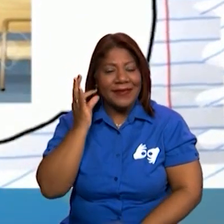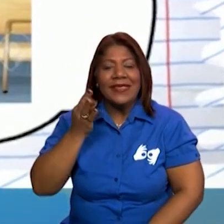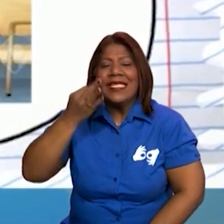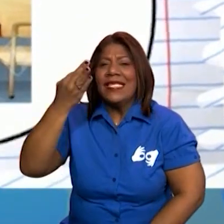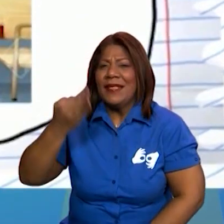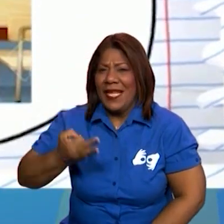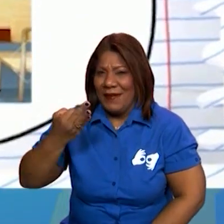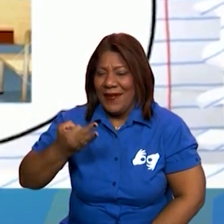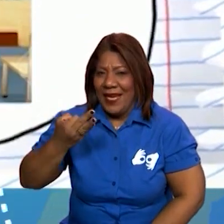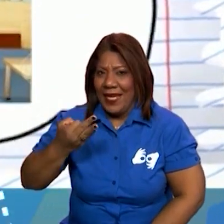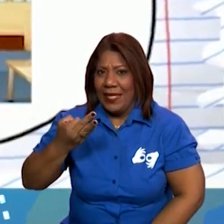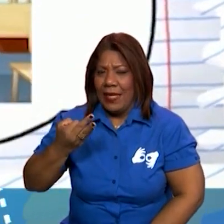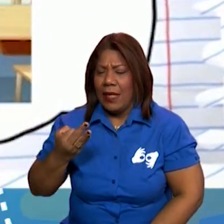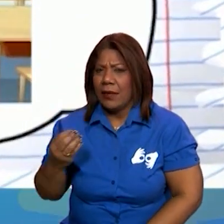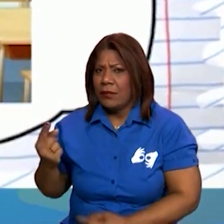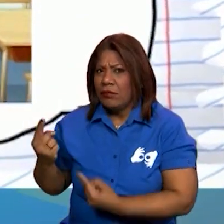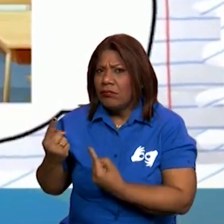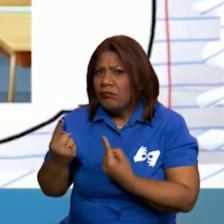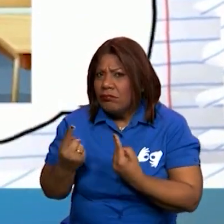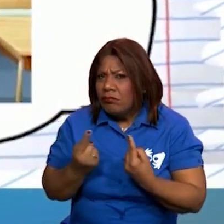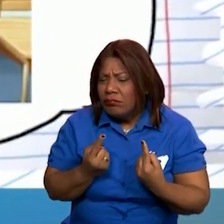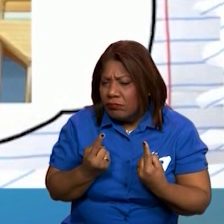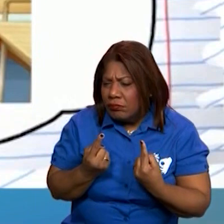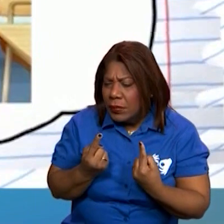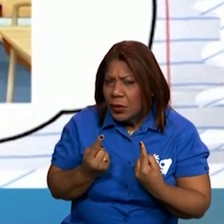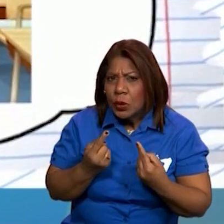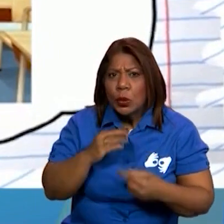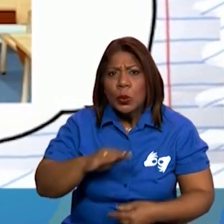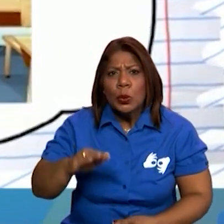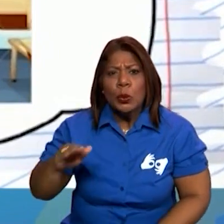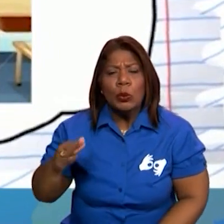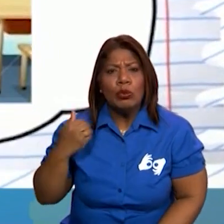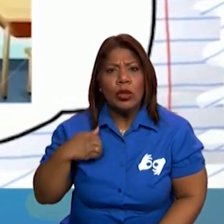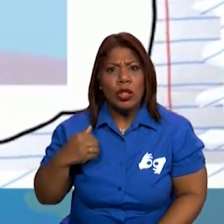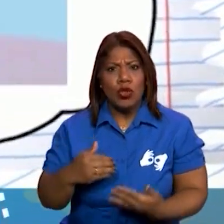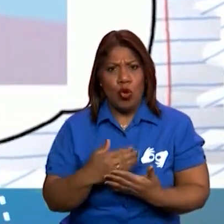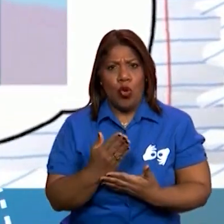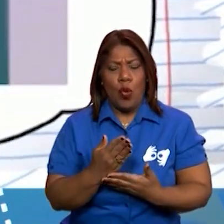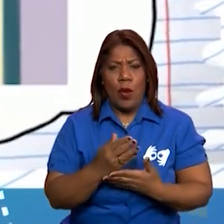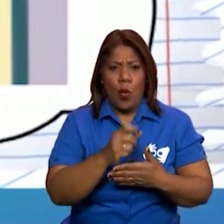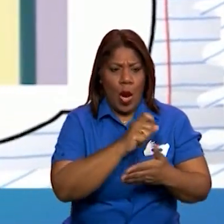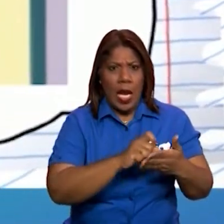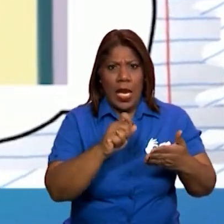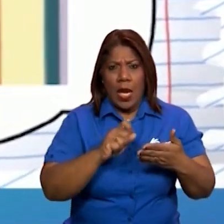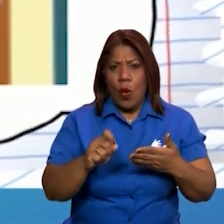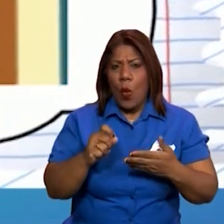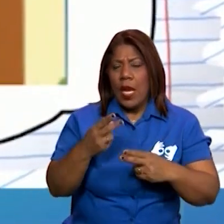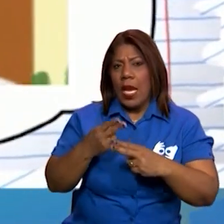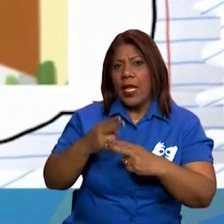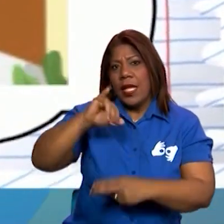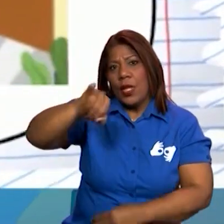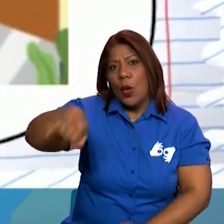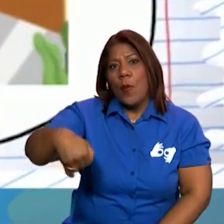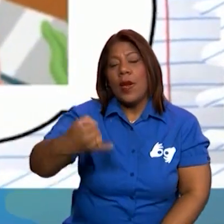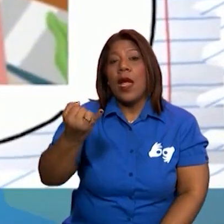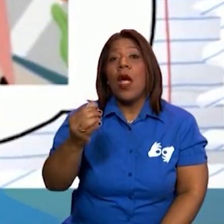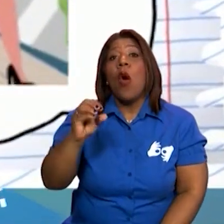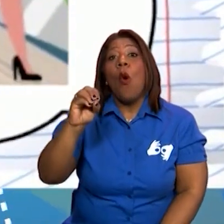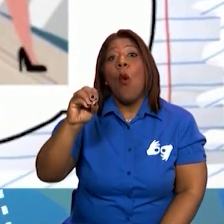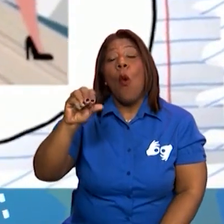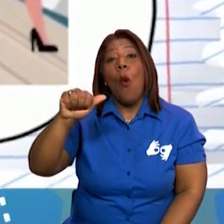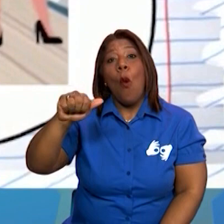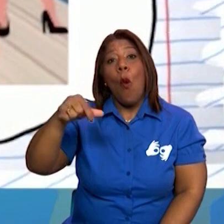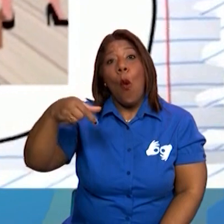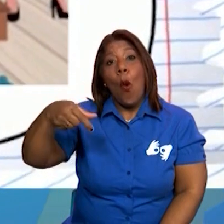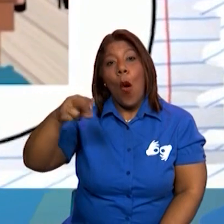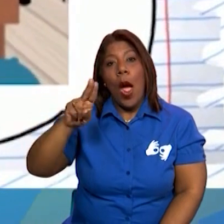día llegó un niño a su salón de clase. Su nombre era Joaquín. A todos les daba